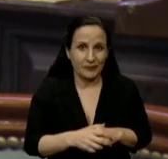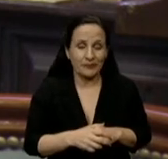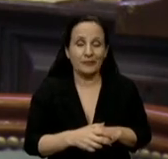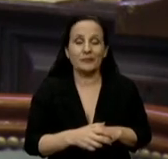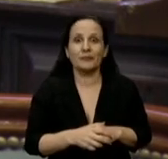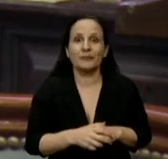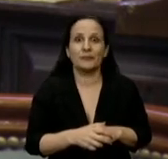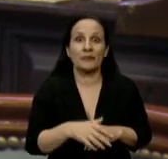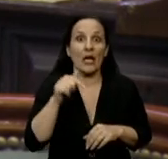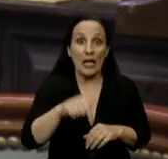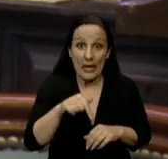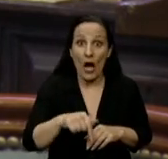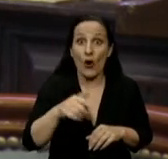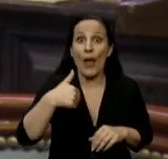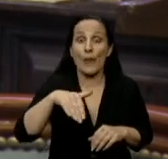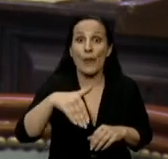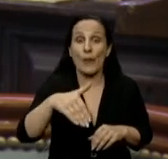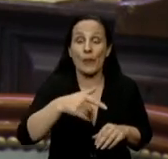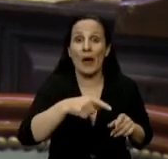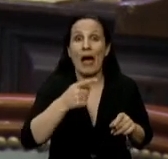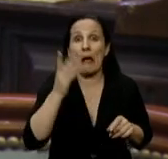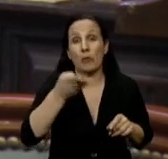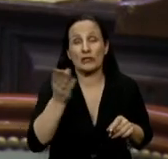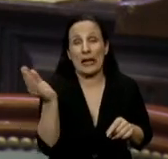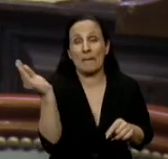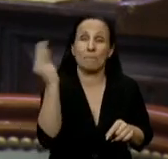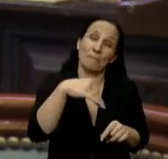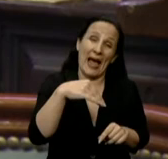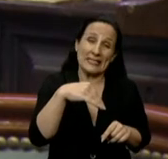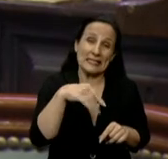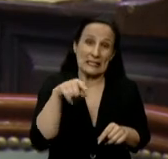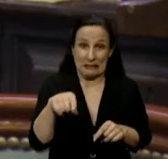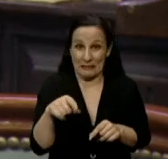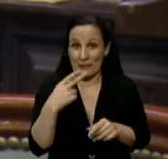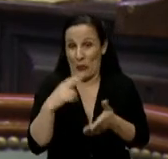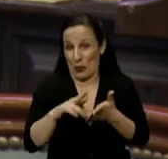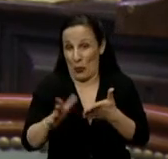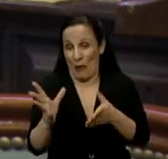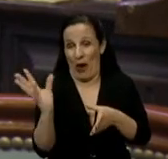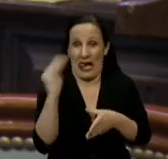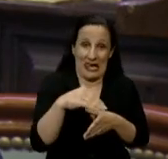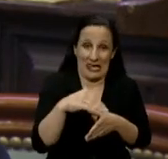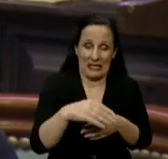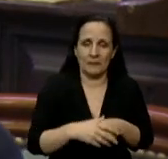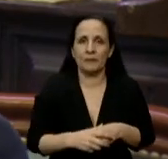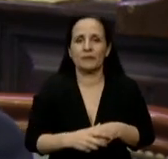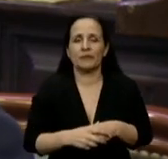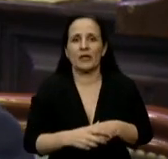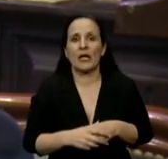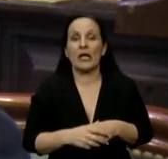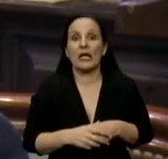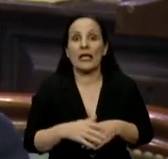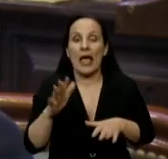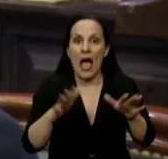está estableciendo en definitiva una alícuota adicional al establecer este nuevo impuesto extraordinario y que llega en